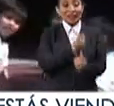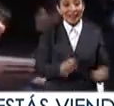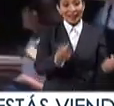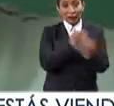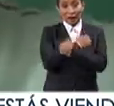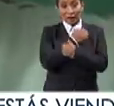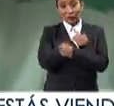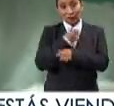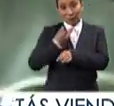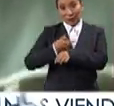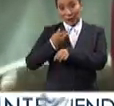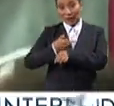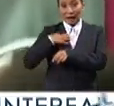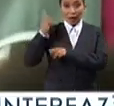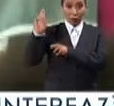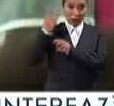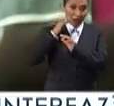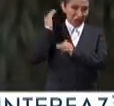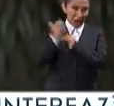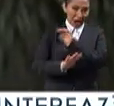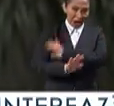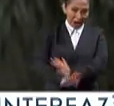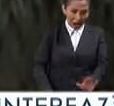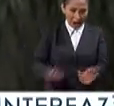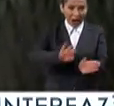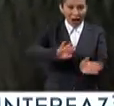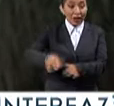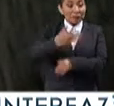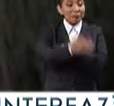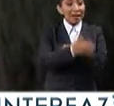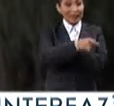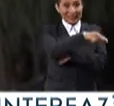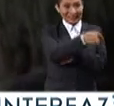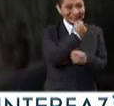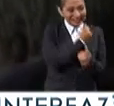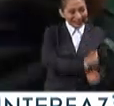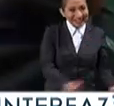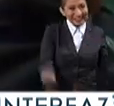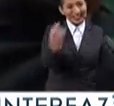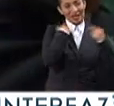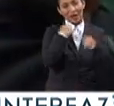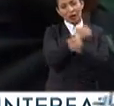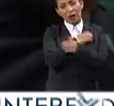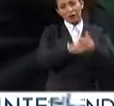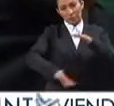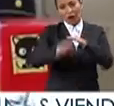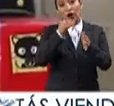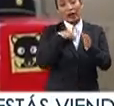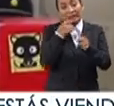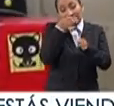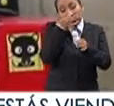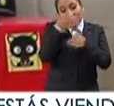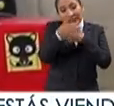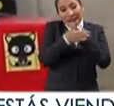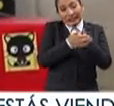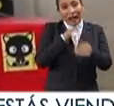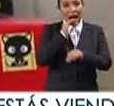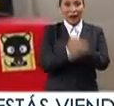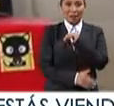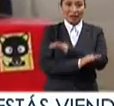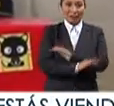de educación media superior y superior han terminado mientras que para los niños de educación básica están a punto de llegar a su fin